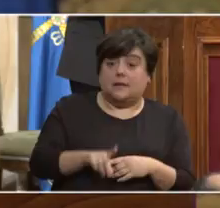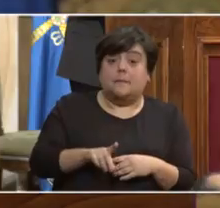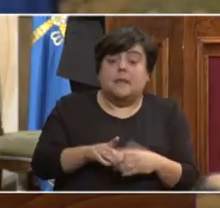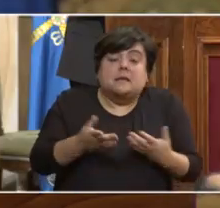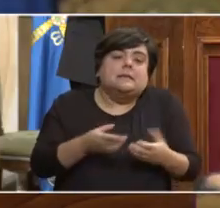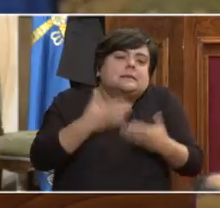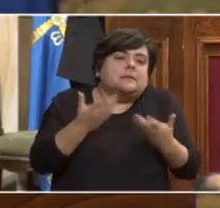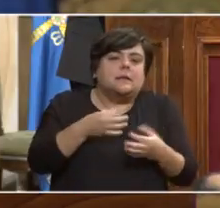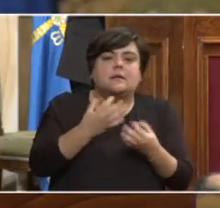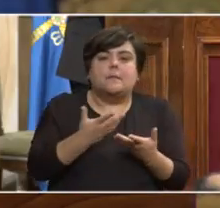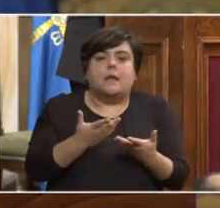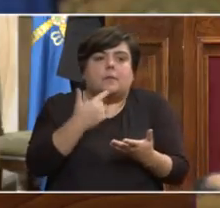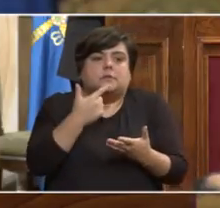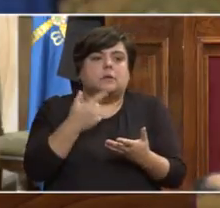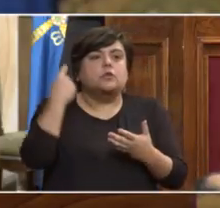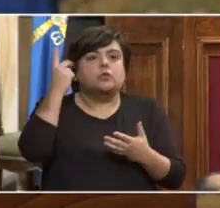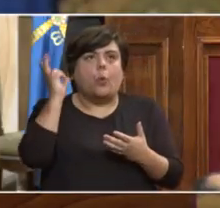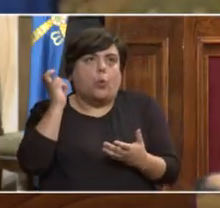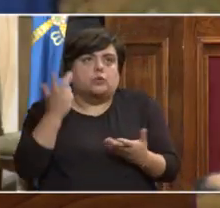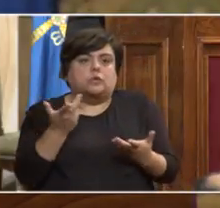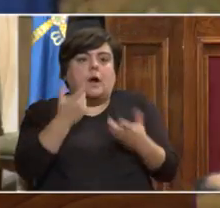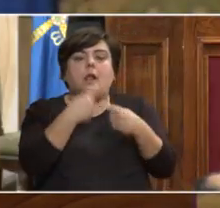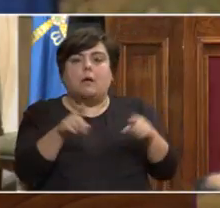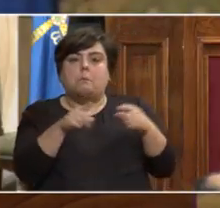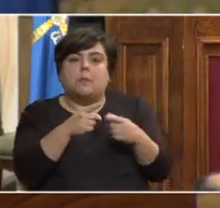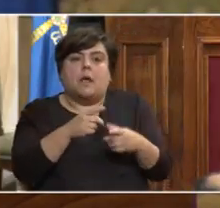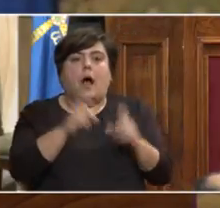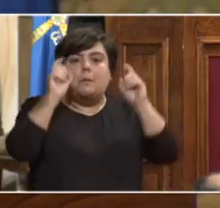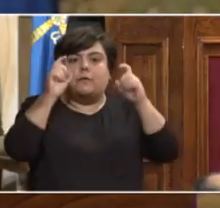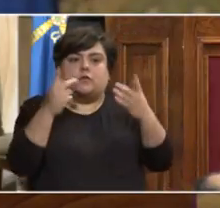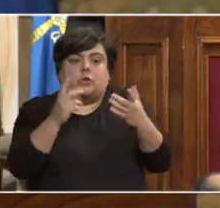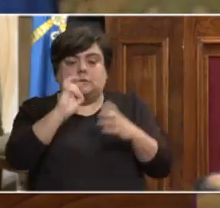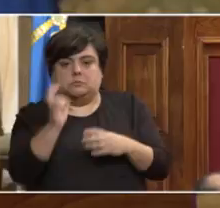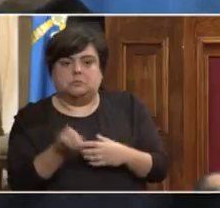Siempre honra escuchar en las majas del Bergantín recuerdos a Vives o a Soutullo y Bert.